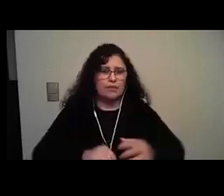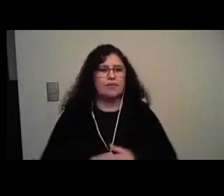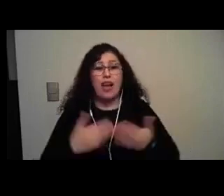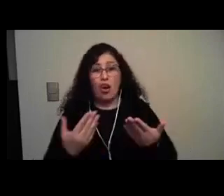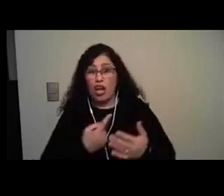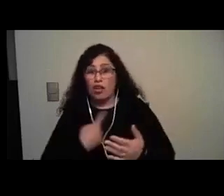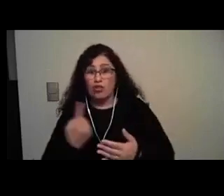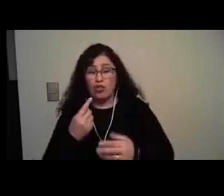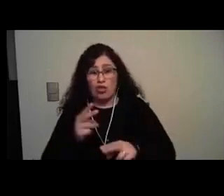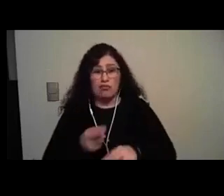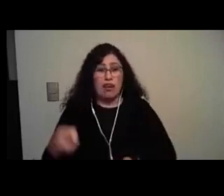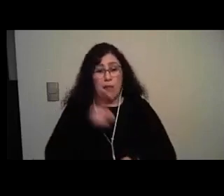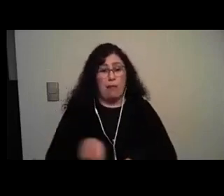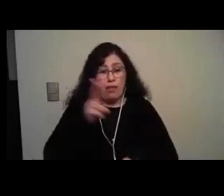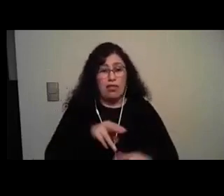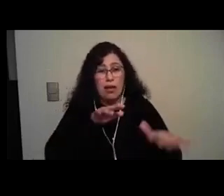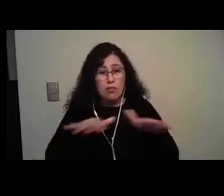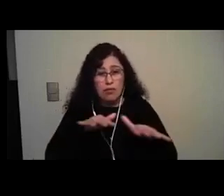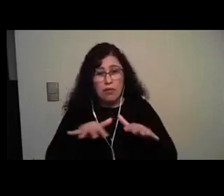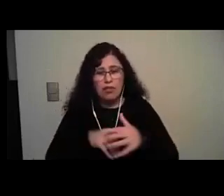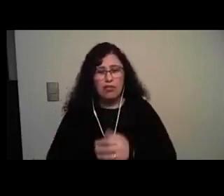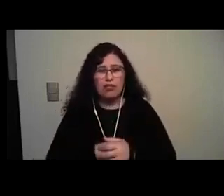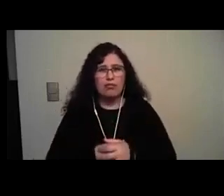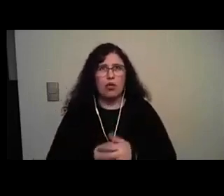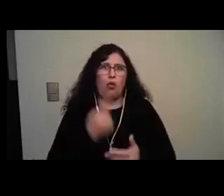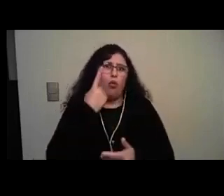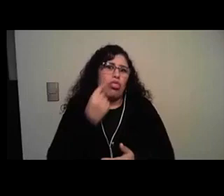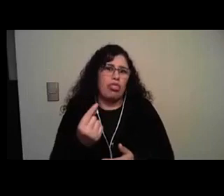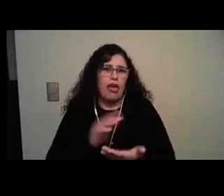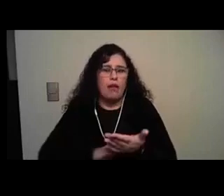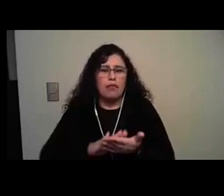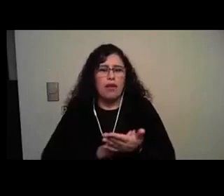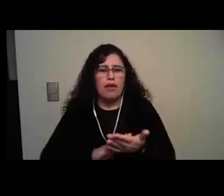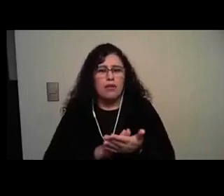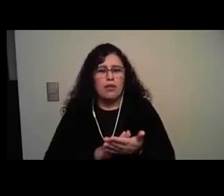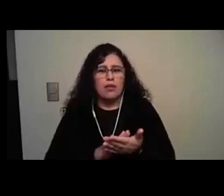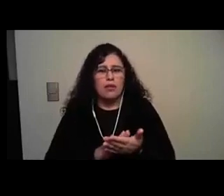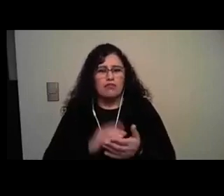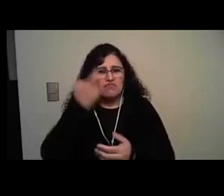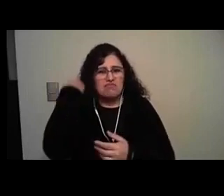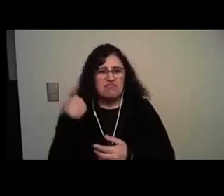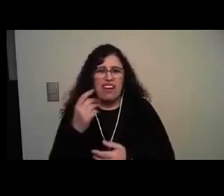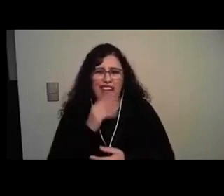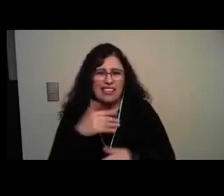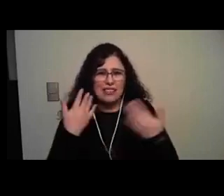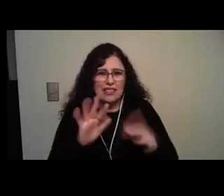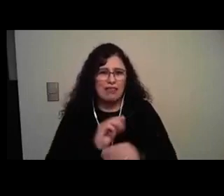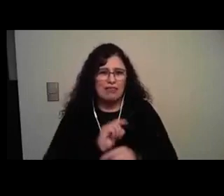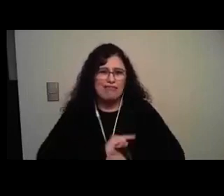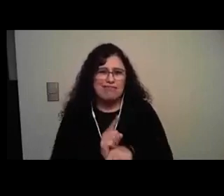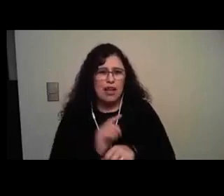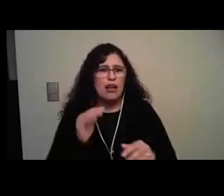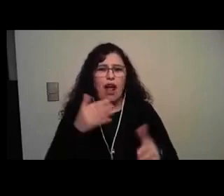veces, ¿cierto? Ya, no sé, en el día muchas veces lo hace de manera inconsciente, ¿ya? Pero en una primera